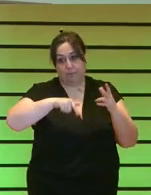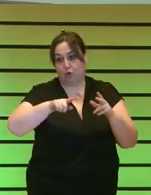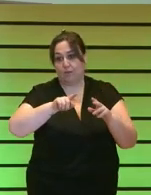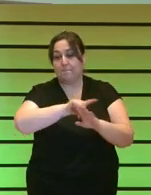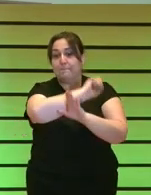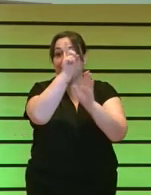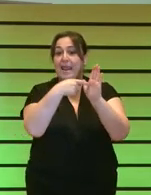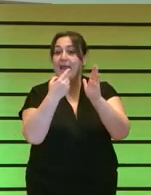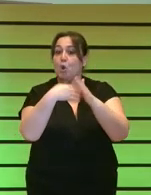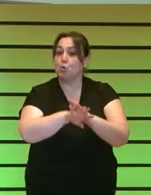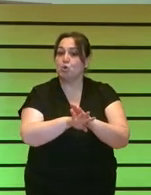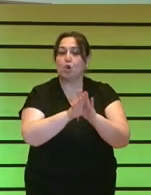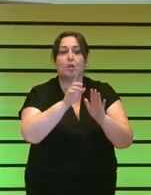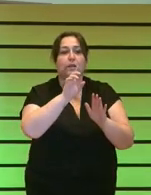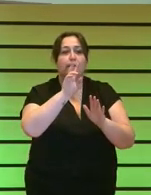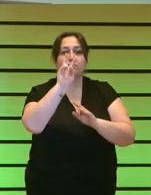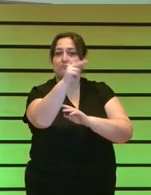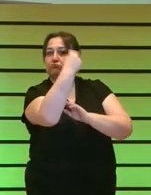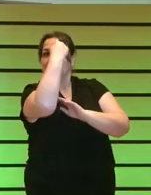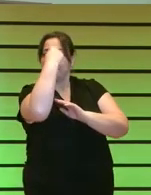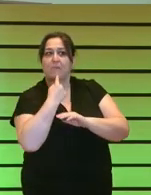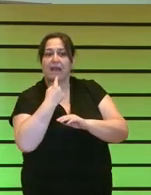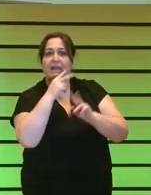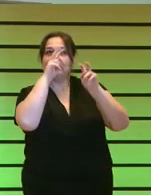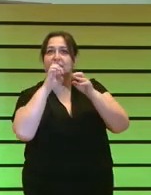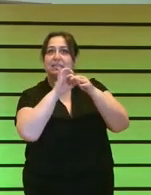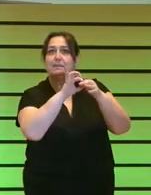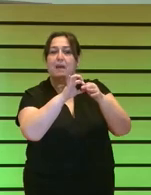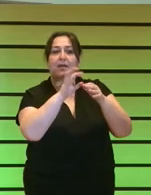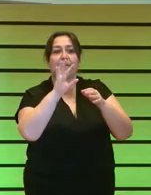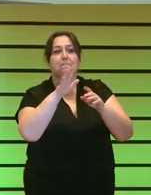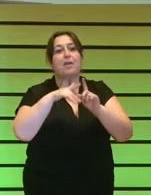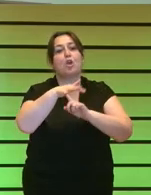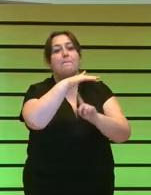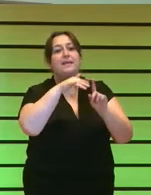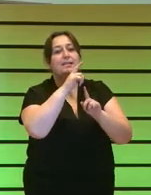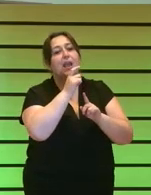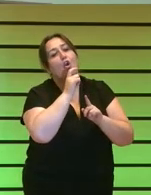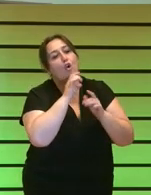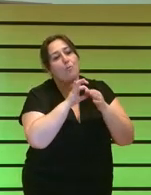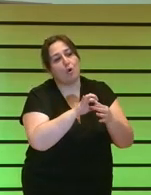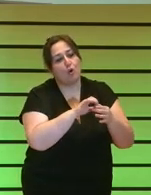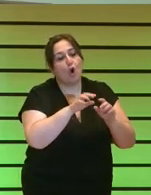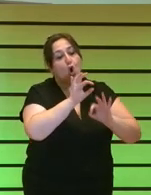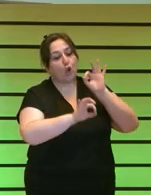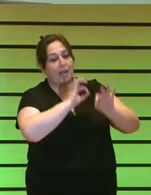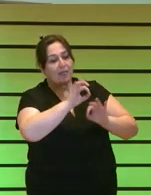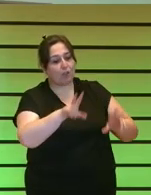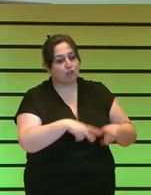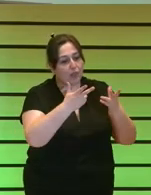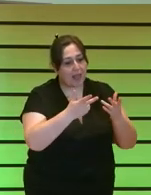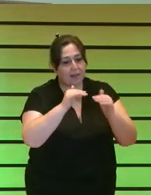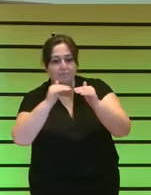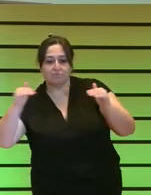de la reputación con la cuestión medioambiental como casan Cómo y la organización social sostenibilidad